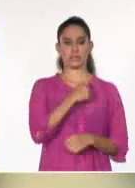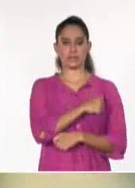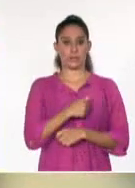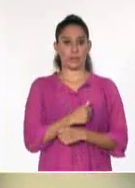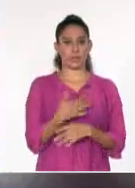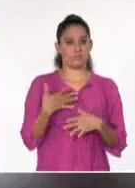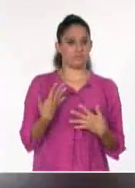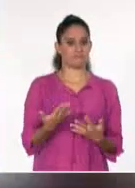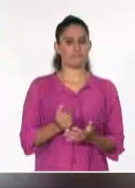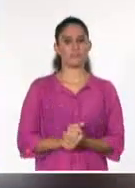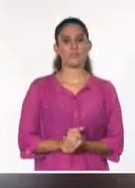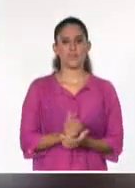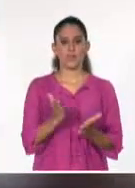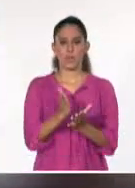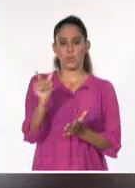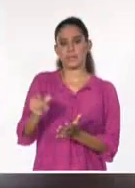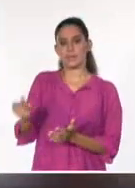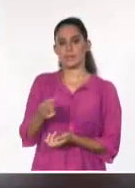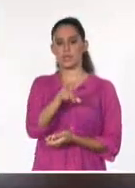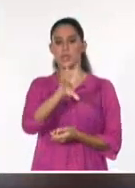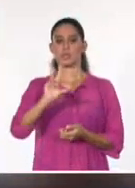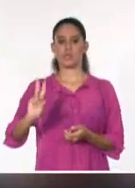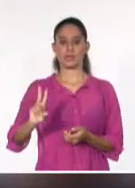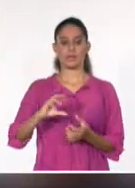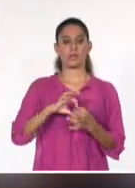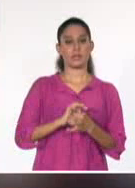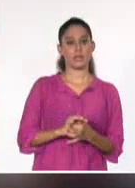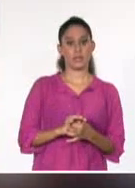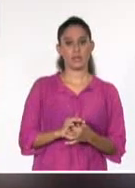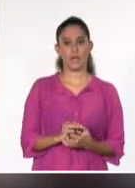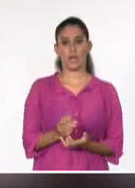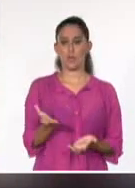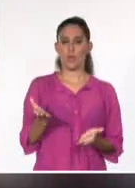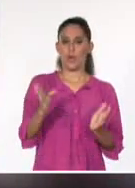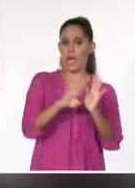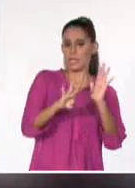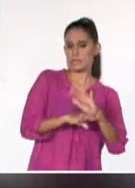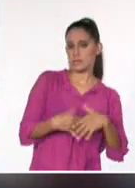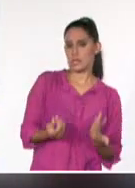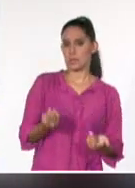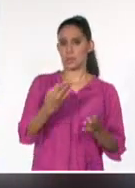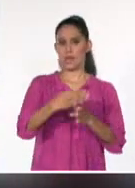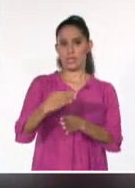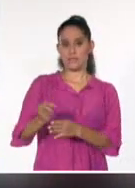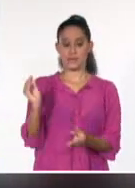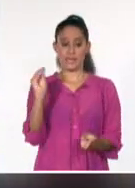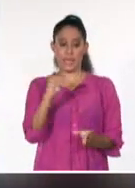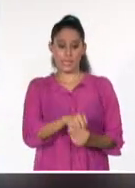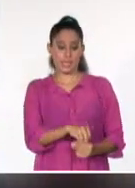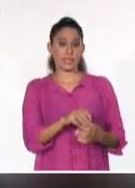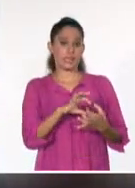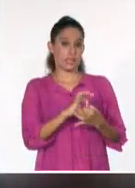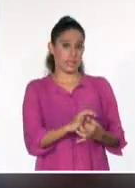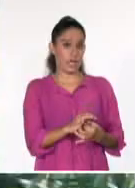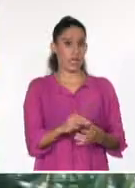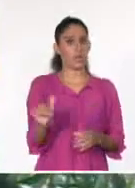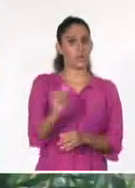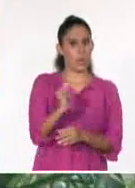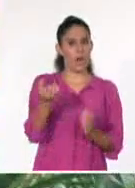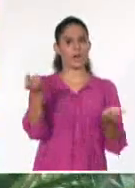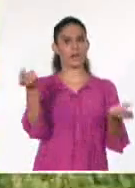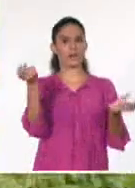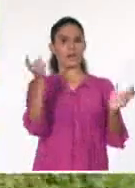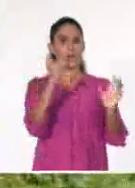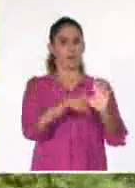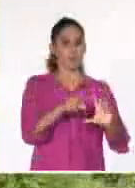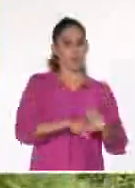estudiantes de 12 grado que aquí se forman no solo reciben las asignaturas propias del grado, también se imparten contenidos que se